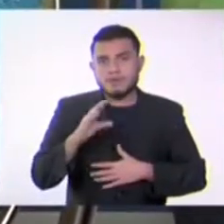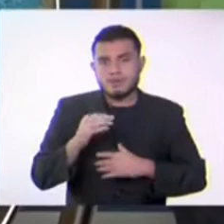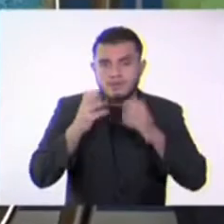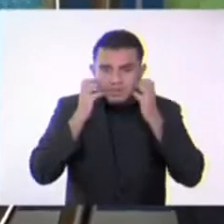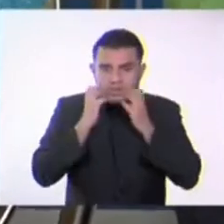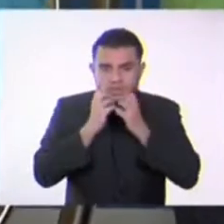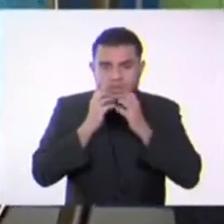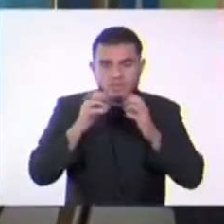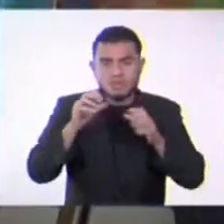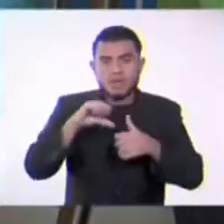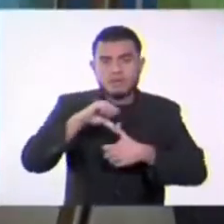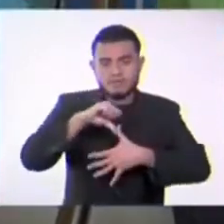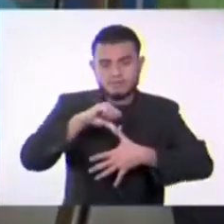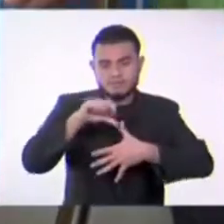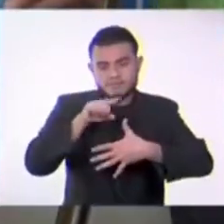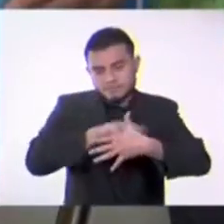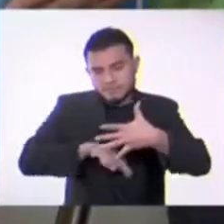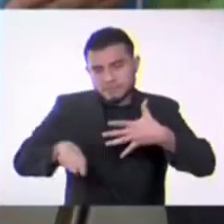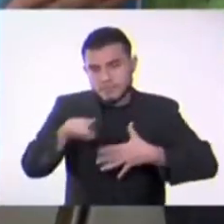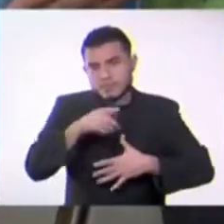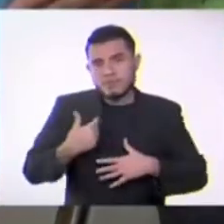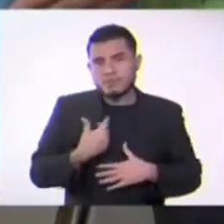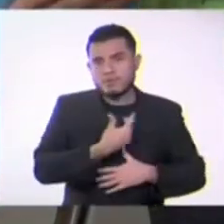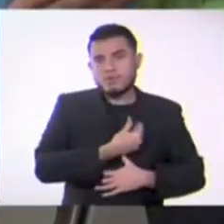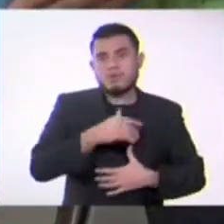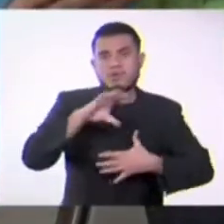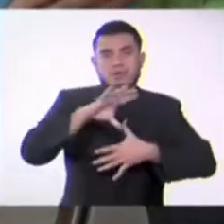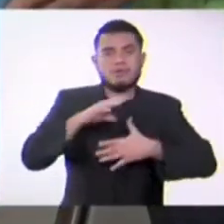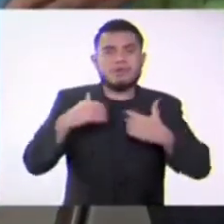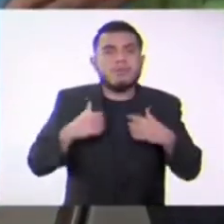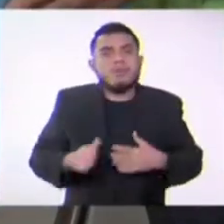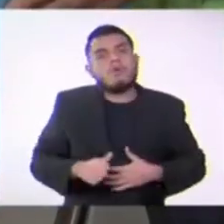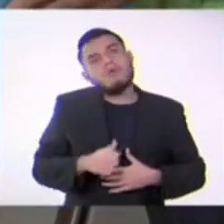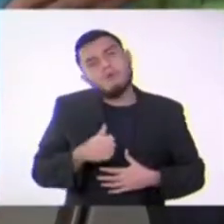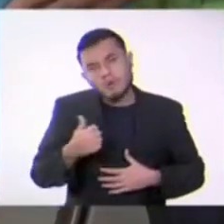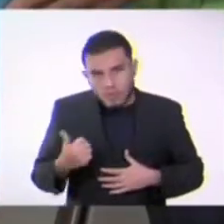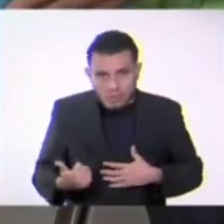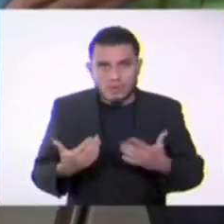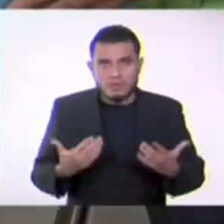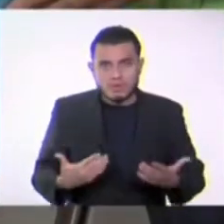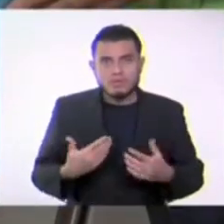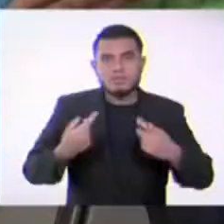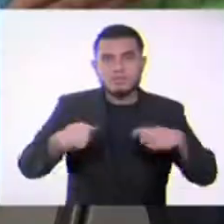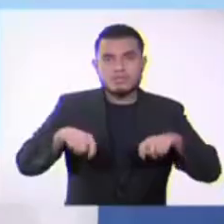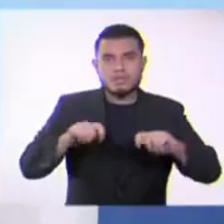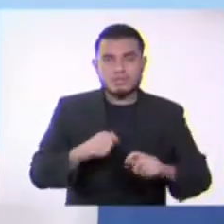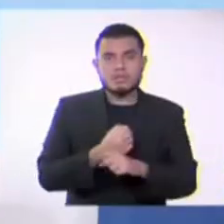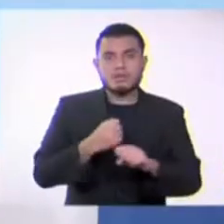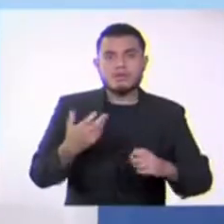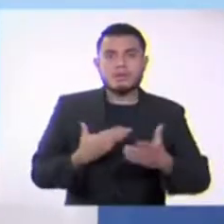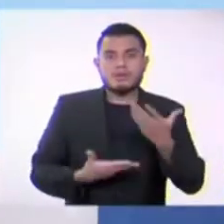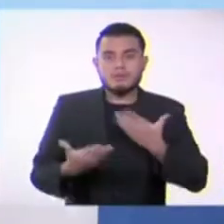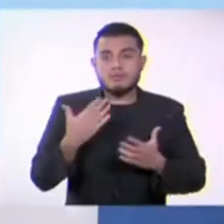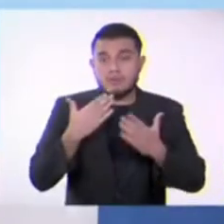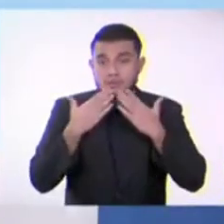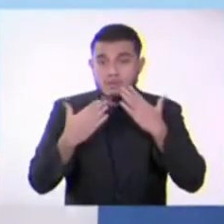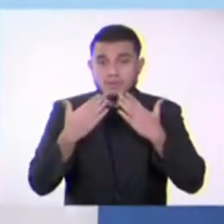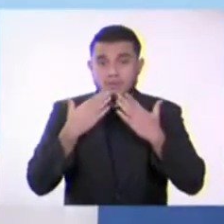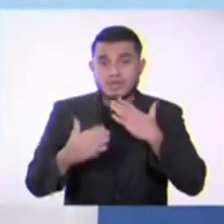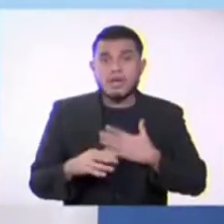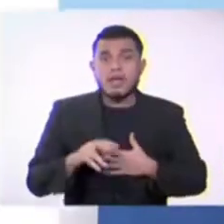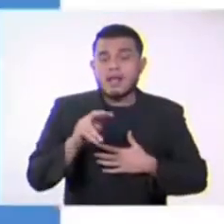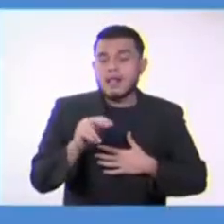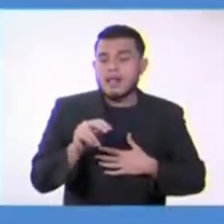Sur. Ujú. Pero en América tenemos otros tratados de libre comercio y uno de los que es bastante mencionado es el